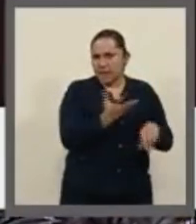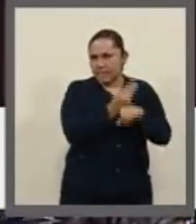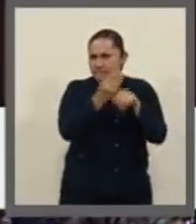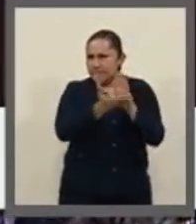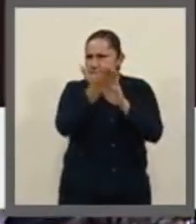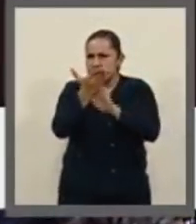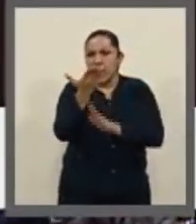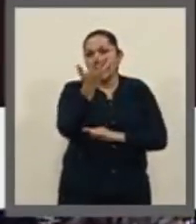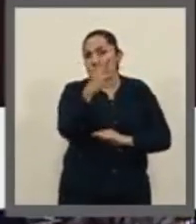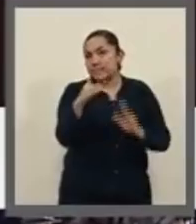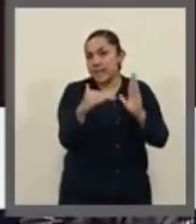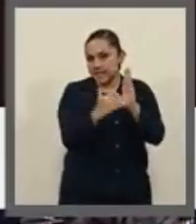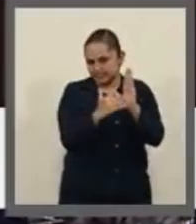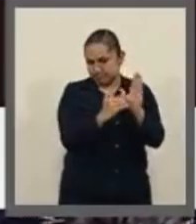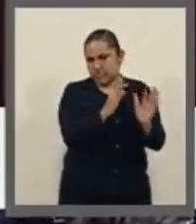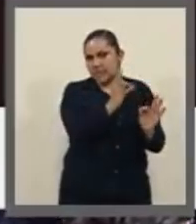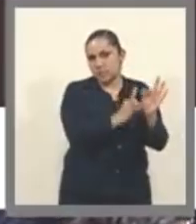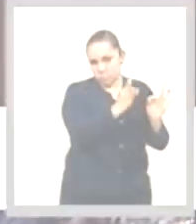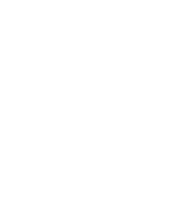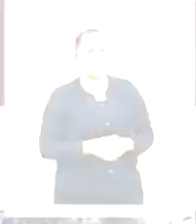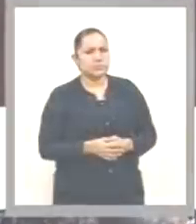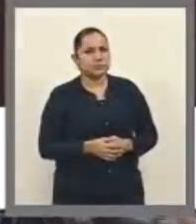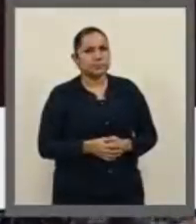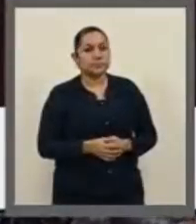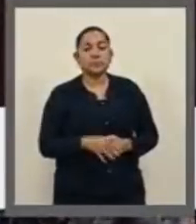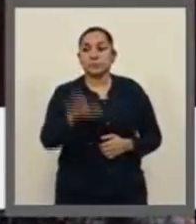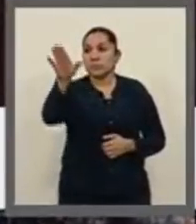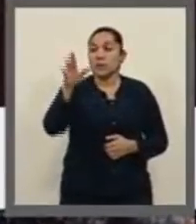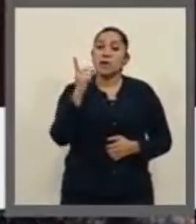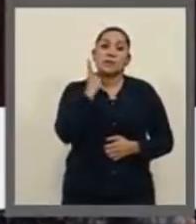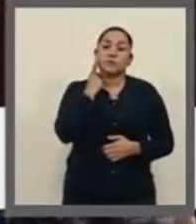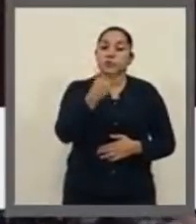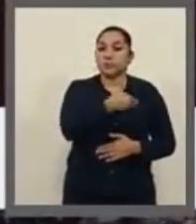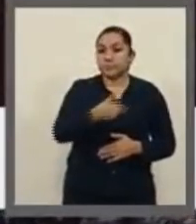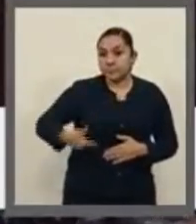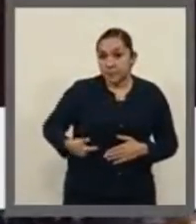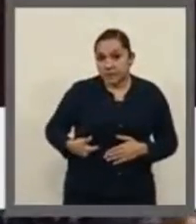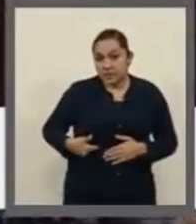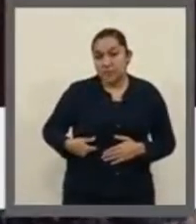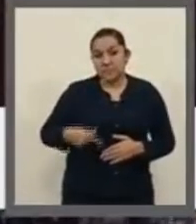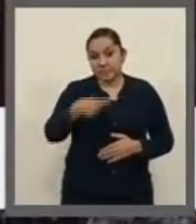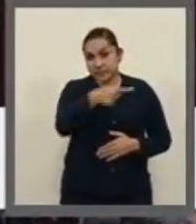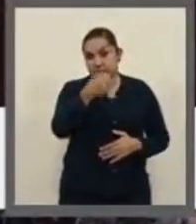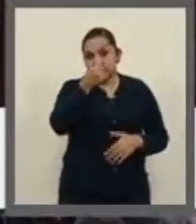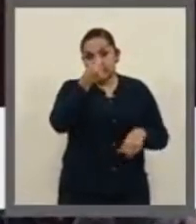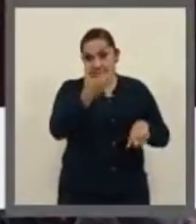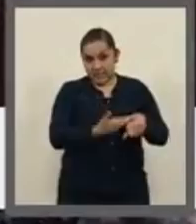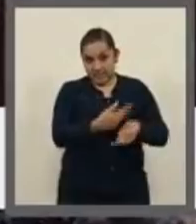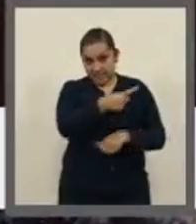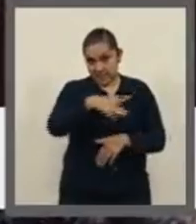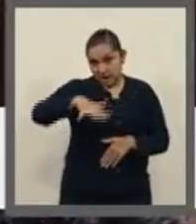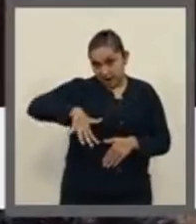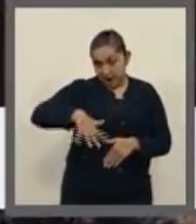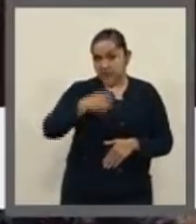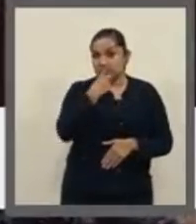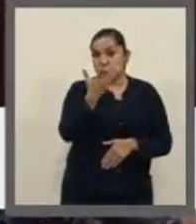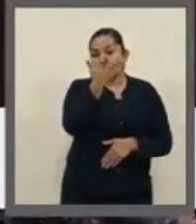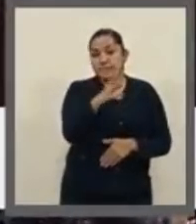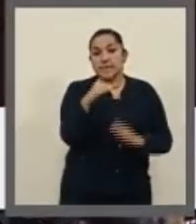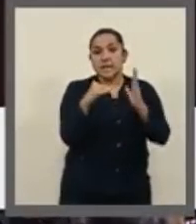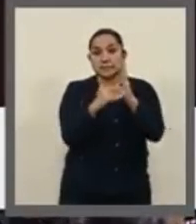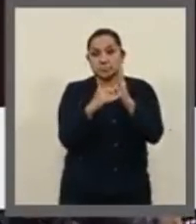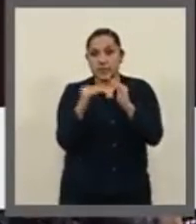de reconstrucción, el 71%. Diputado presidente, el secretario acaba de decir que hay 10 mil viviendas terminadas